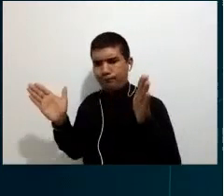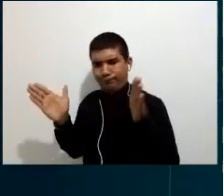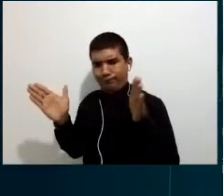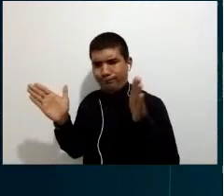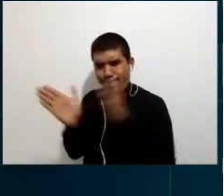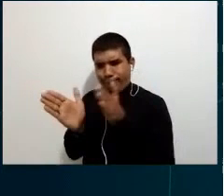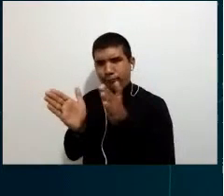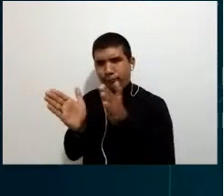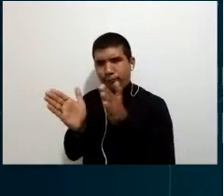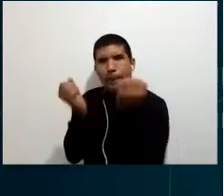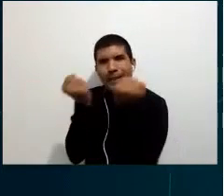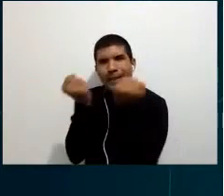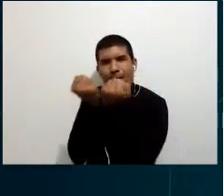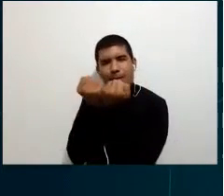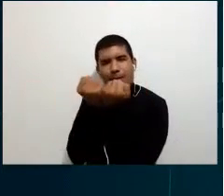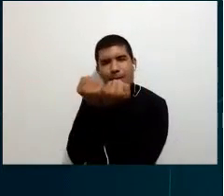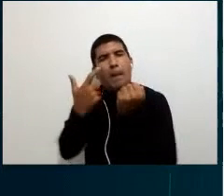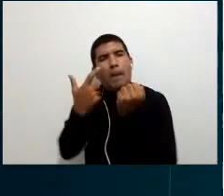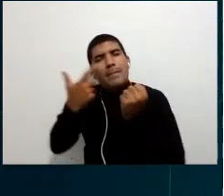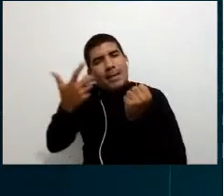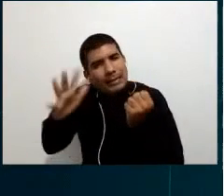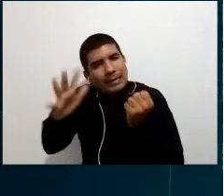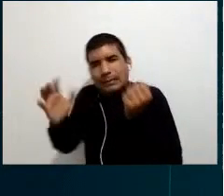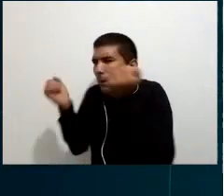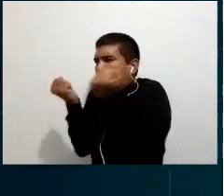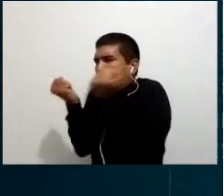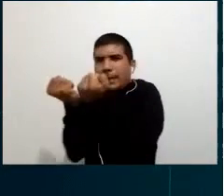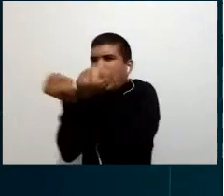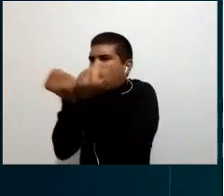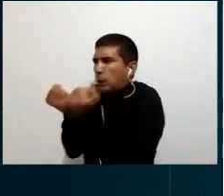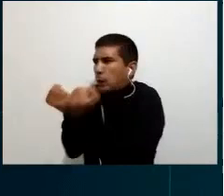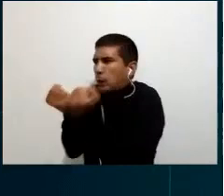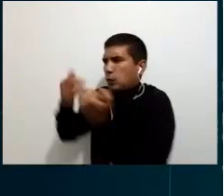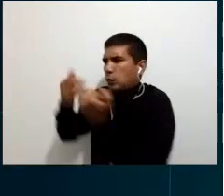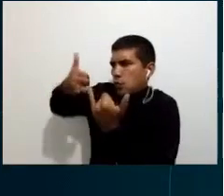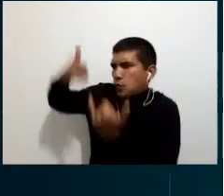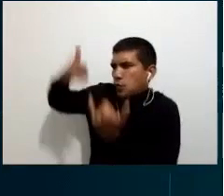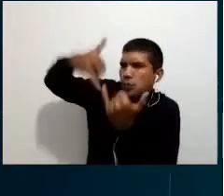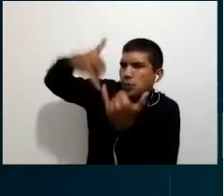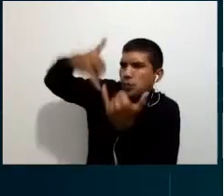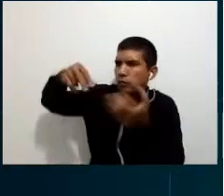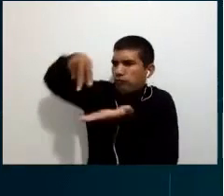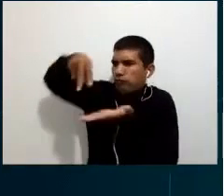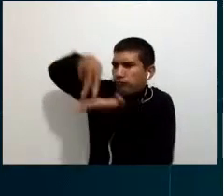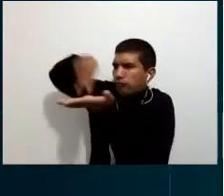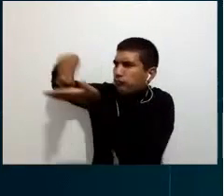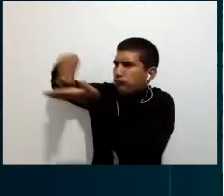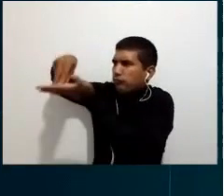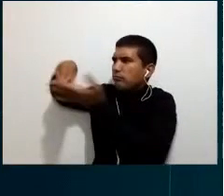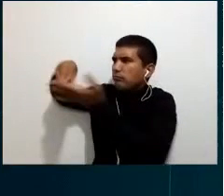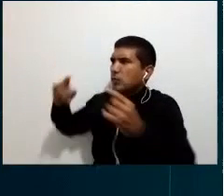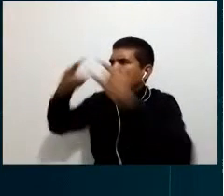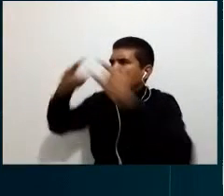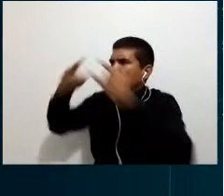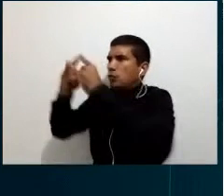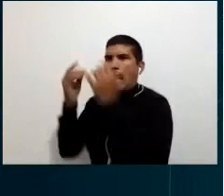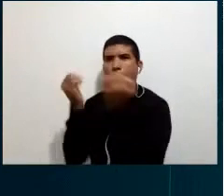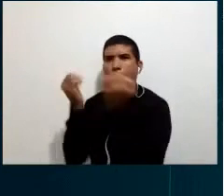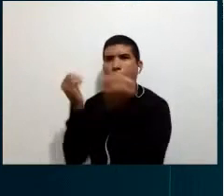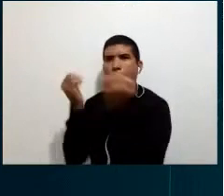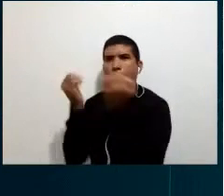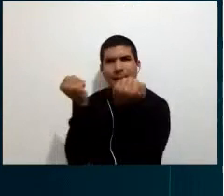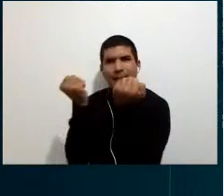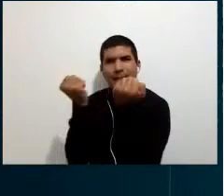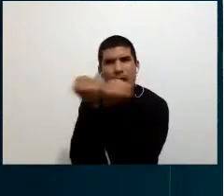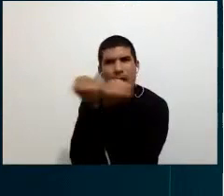ende, estamos migrando a soluciones más compactas que nos mejoren reducir los espacios y